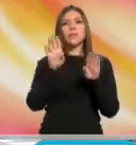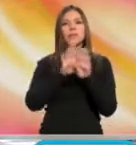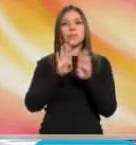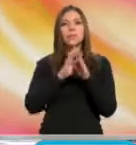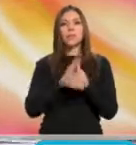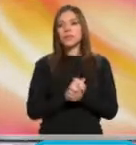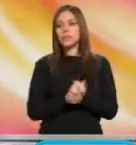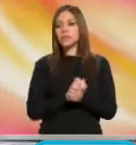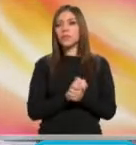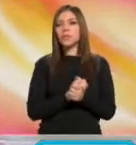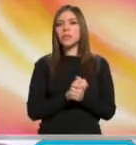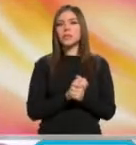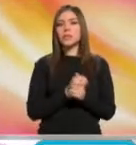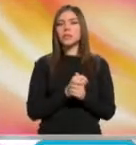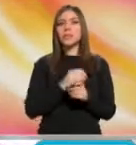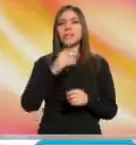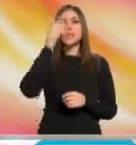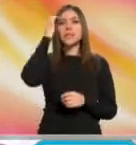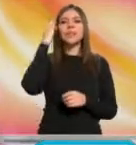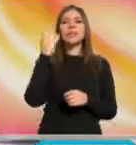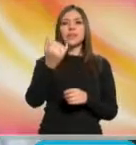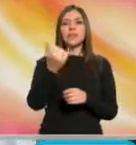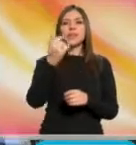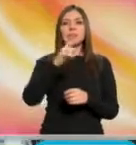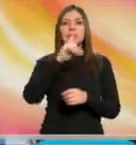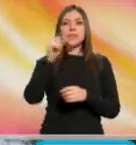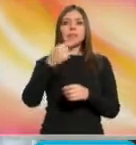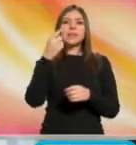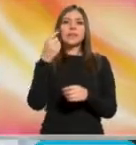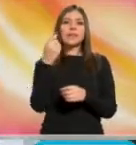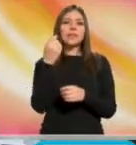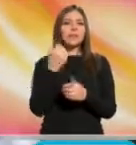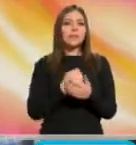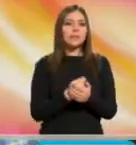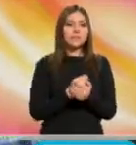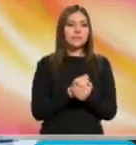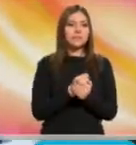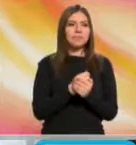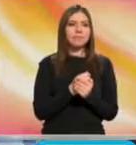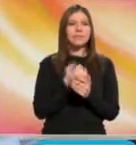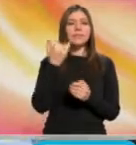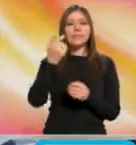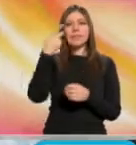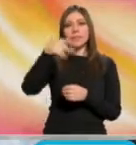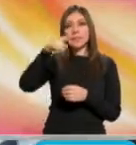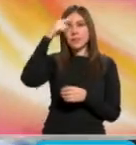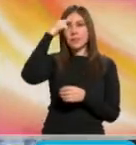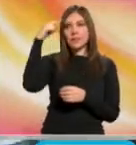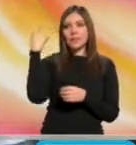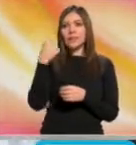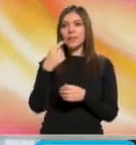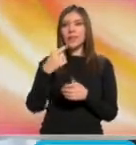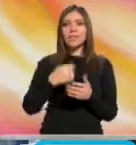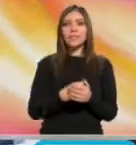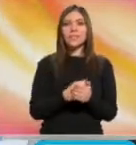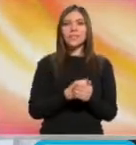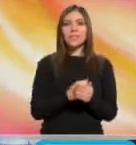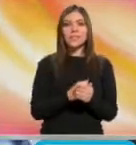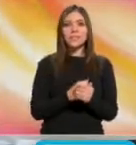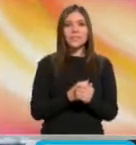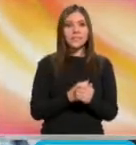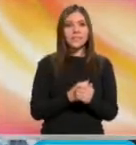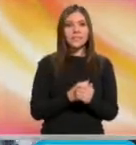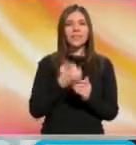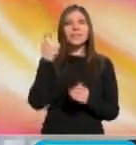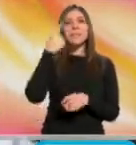lindura. no sé todavía si es de Podemos micelo de checar, pecera, que sí, estoy viendo primero cuál es la podemos checar, tecnología más que sí. casera y sencilla. Y como tercer paso vamos a integrar